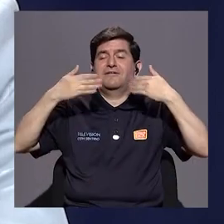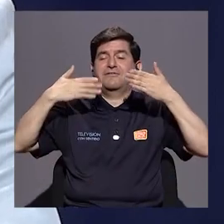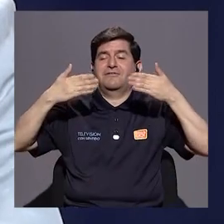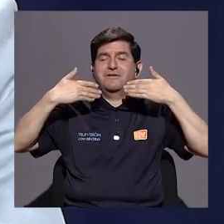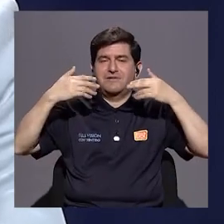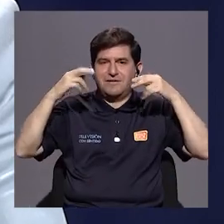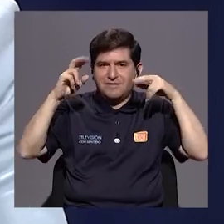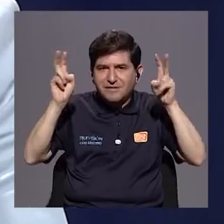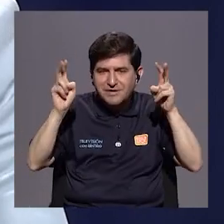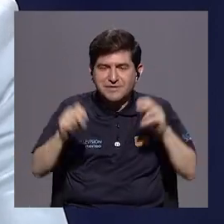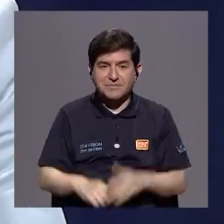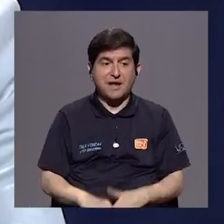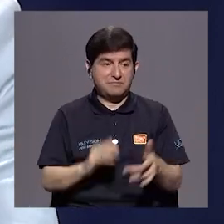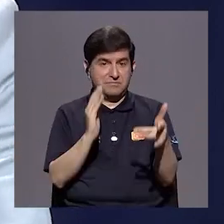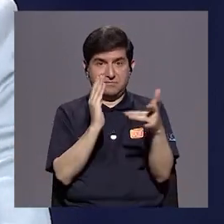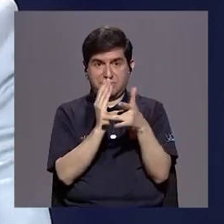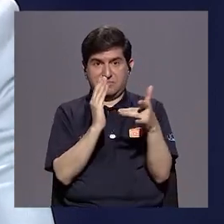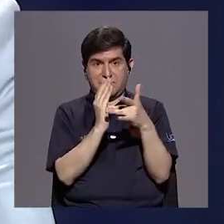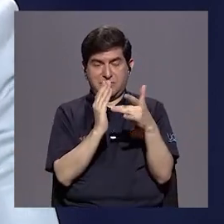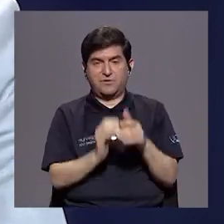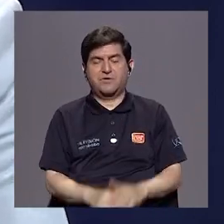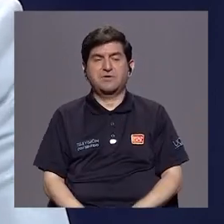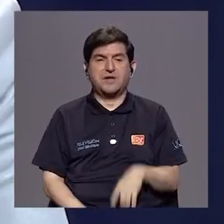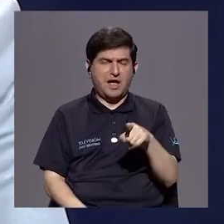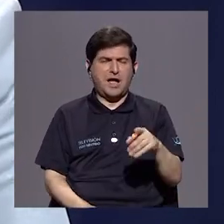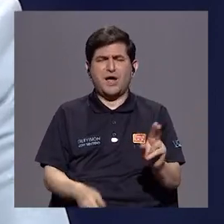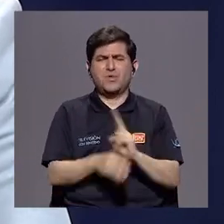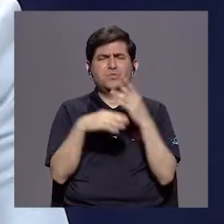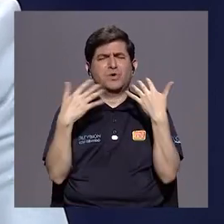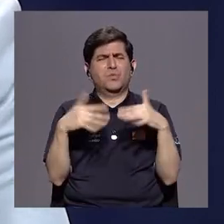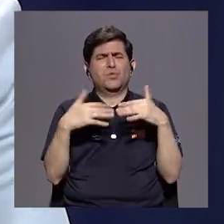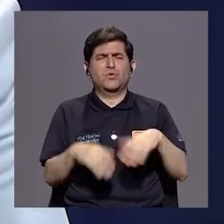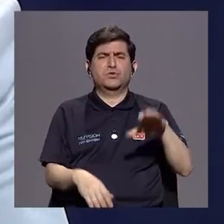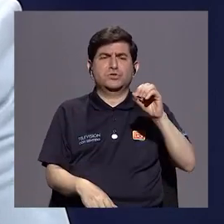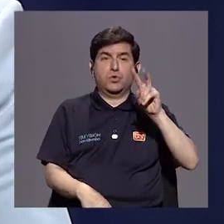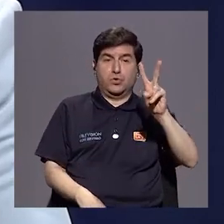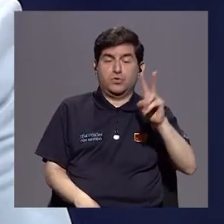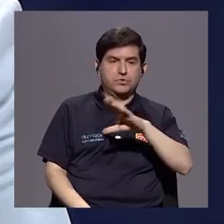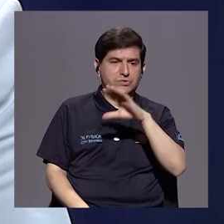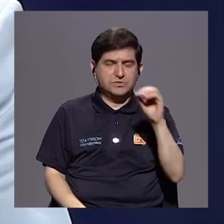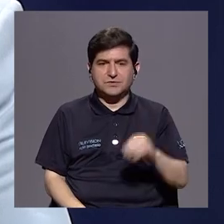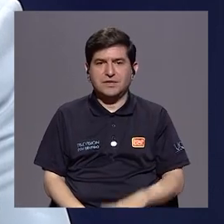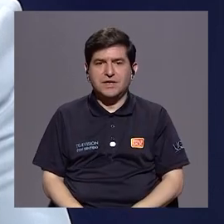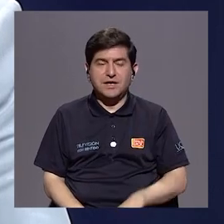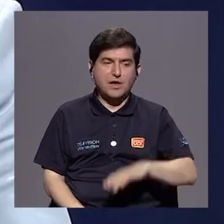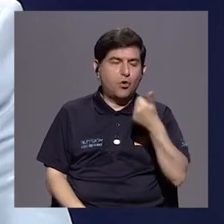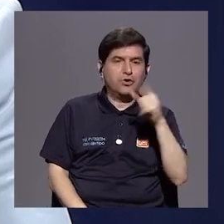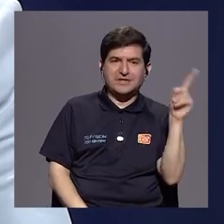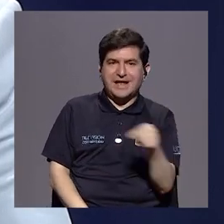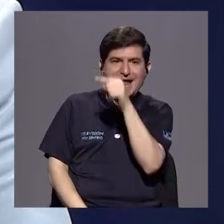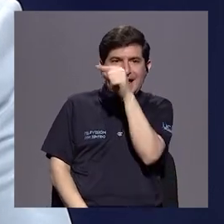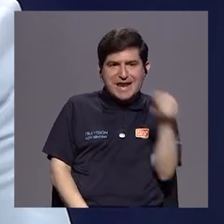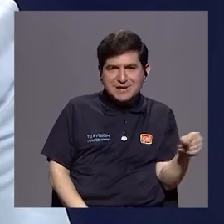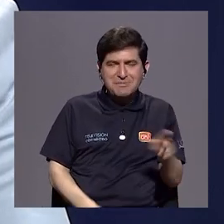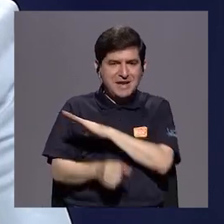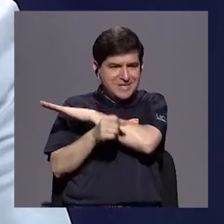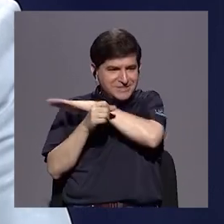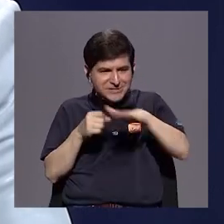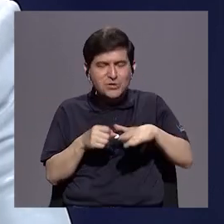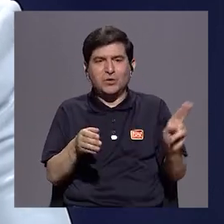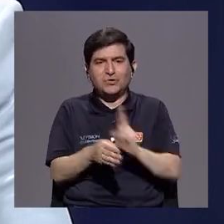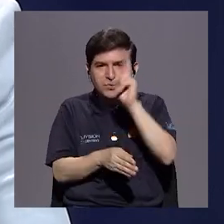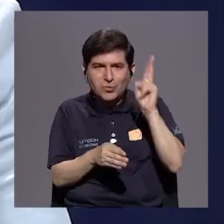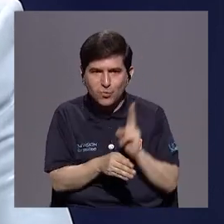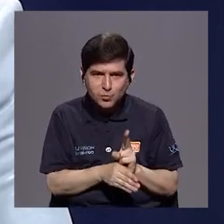como son las tecnologías carbono intensivas y otra cosa es la eliminación completa de esas de esos